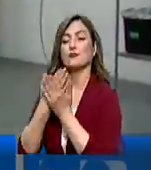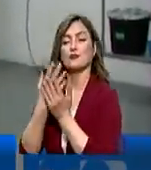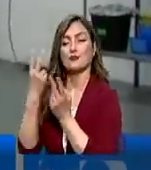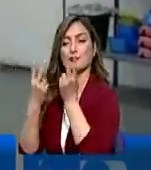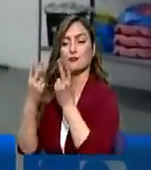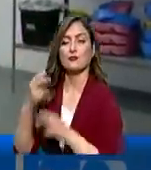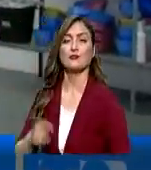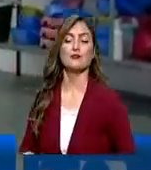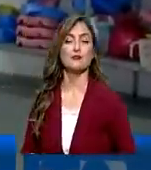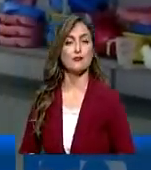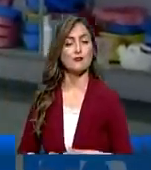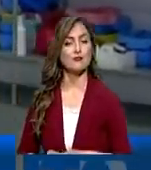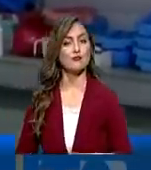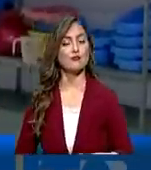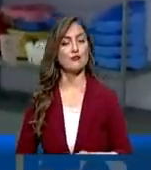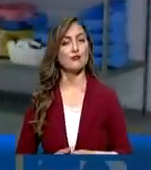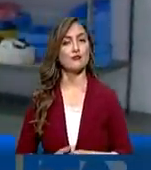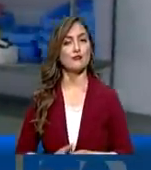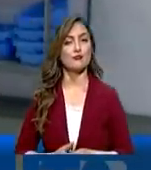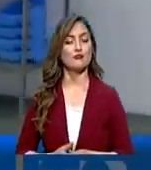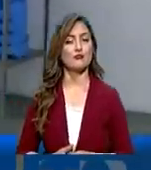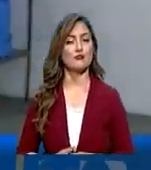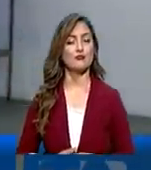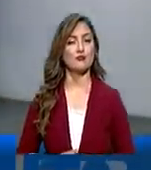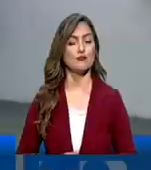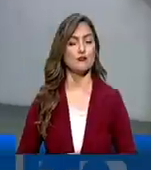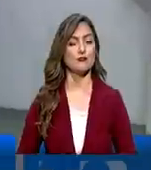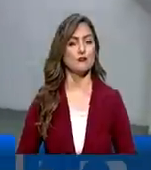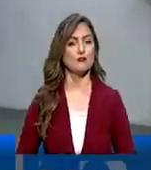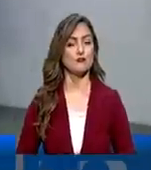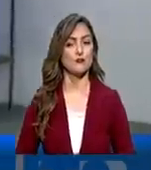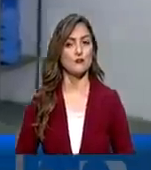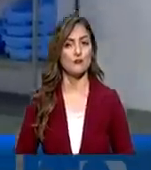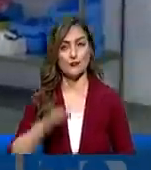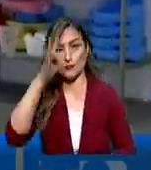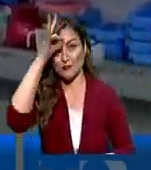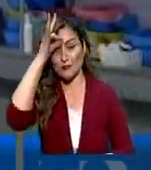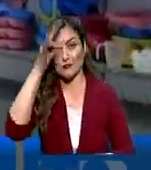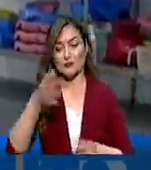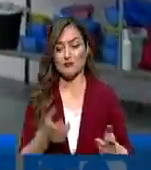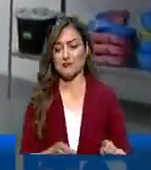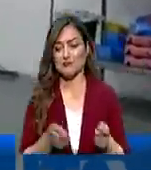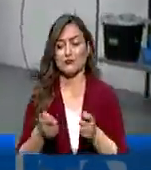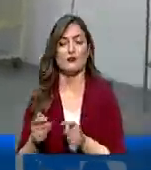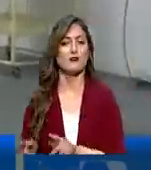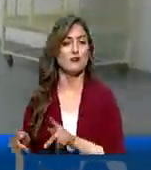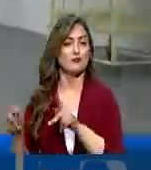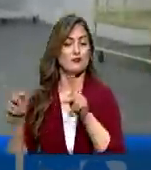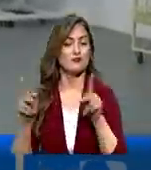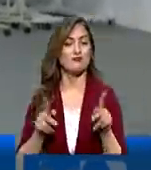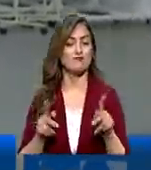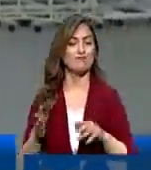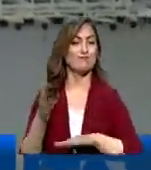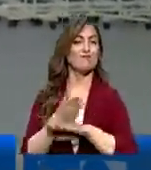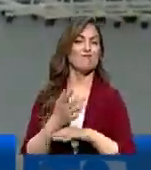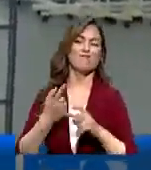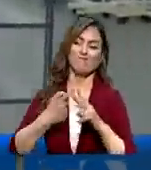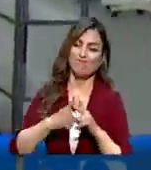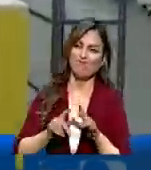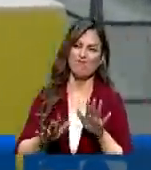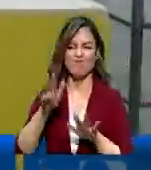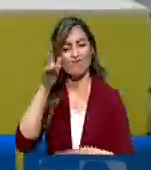visita. Bueno, respecto al desmontaje, nosotros tenemos un plan de desmontaje. Inicialmente pensábamos